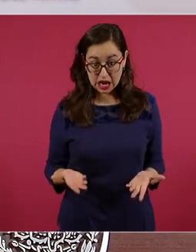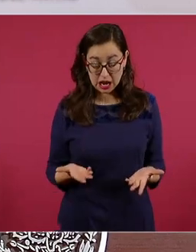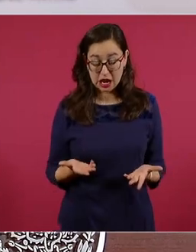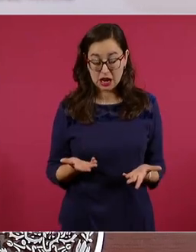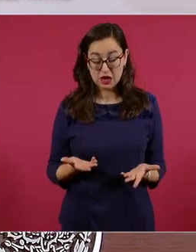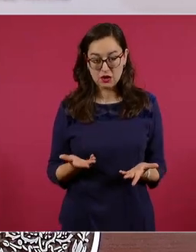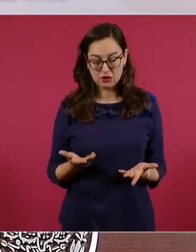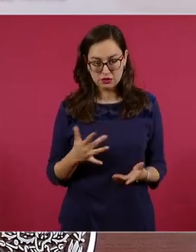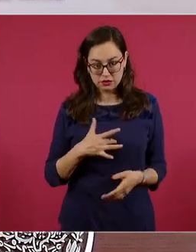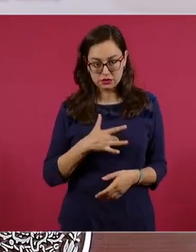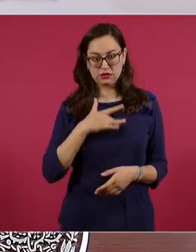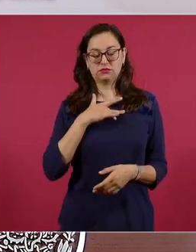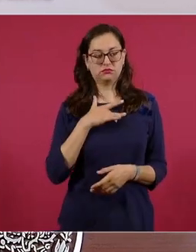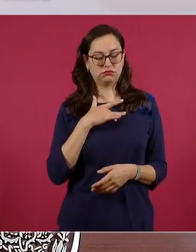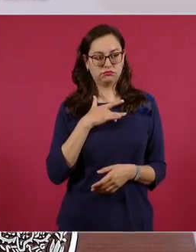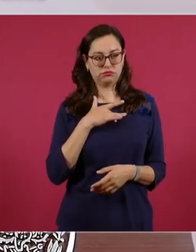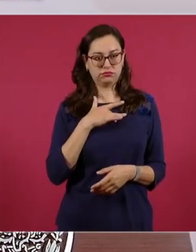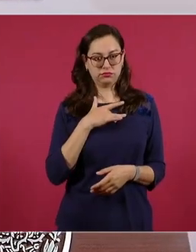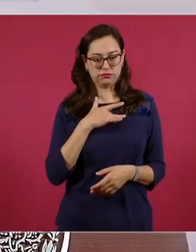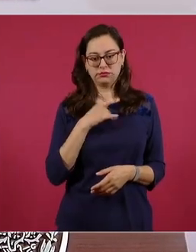estamos